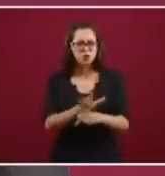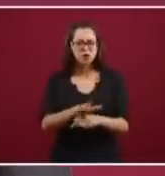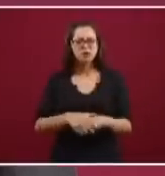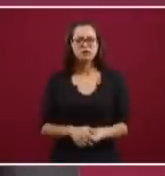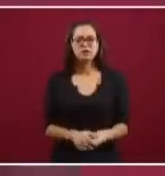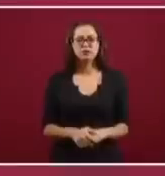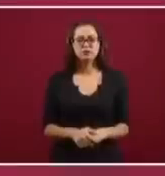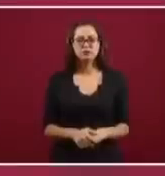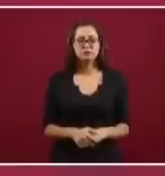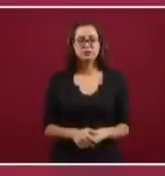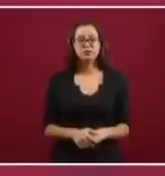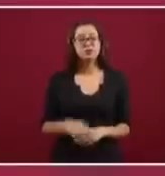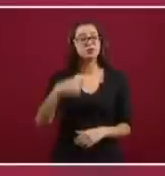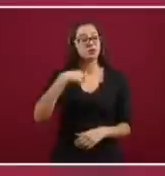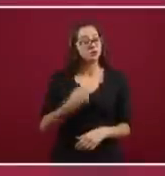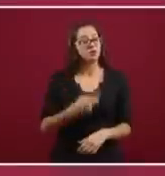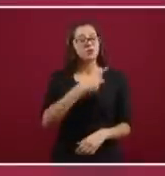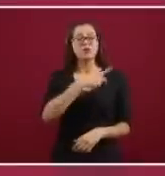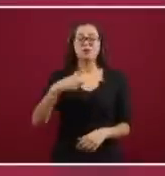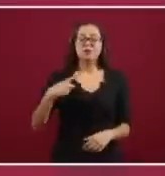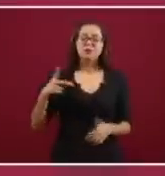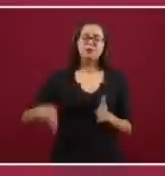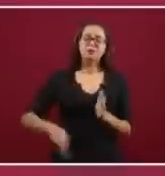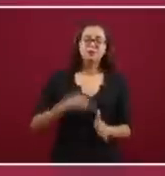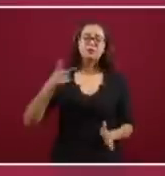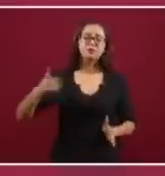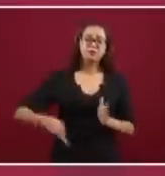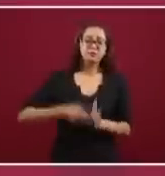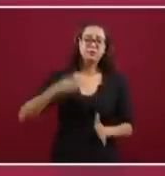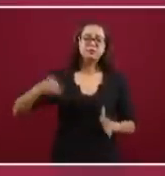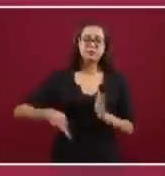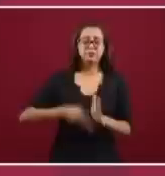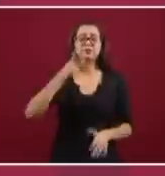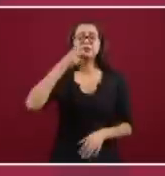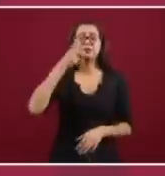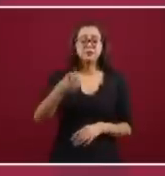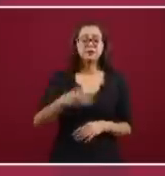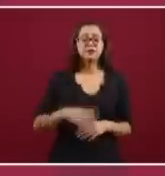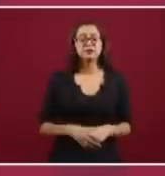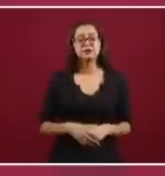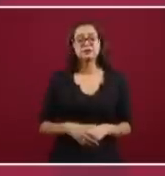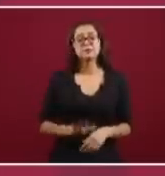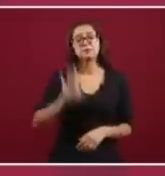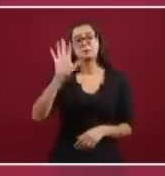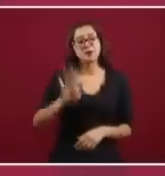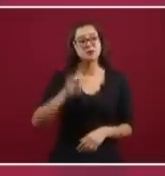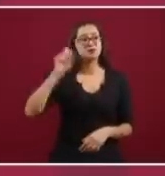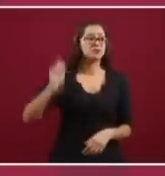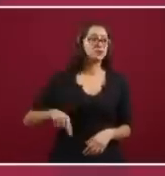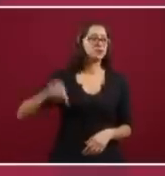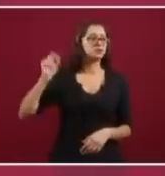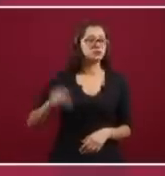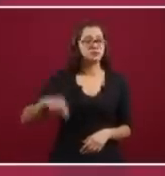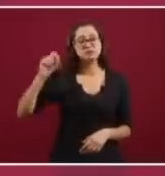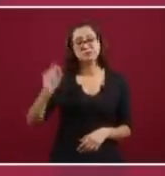que repetir y repetir, aunque parezca disco rayado.